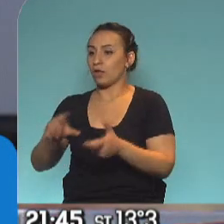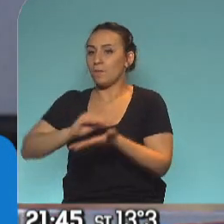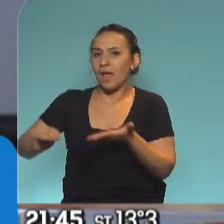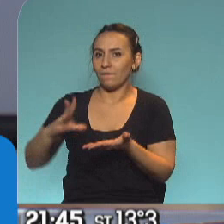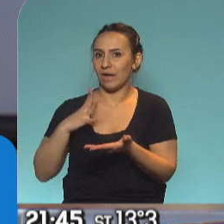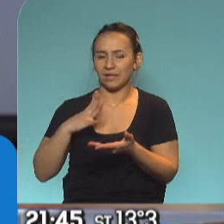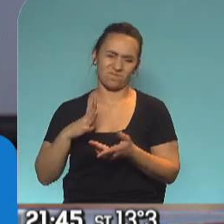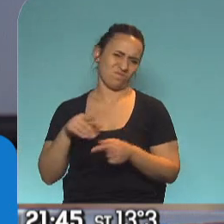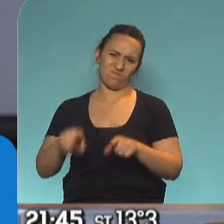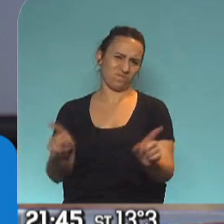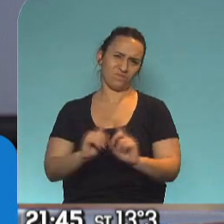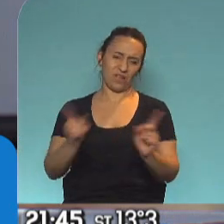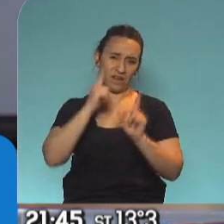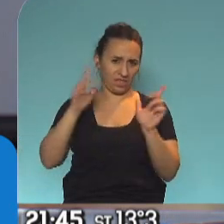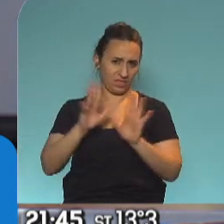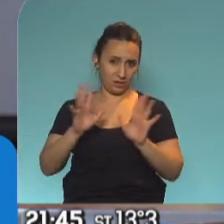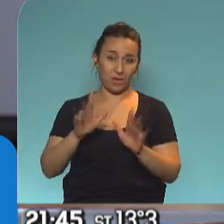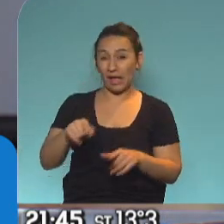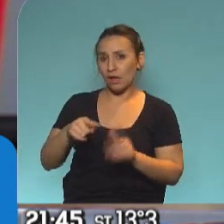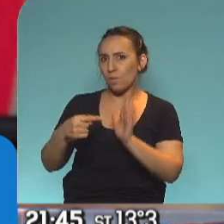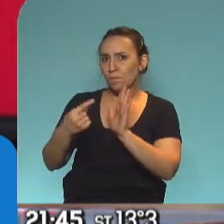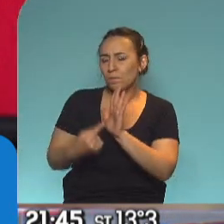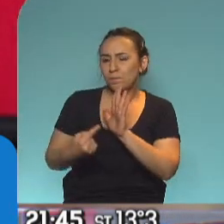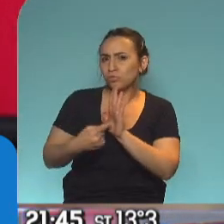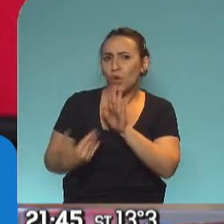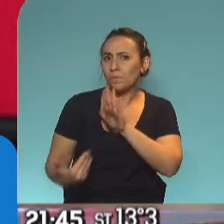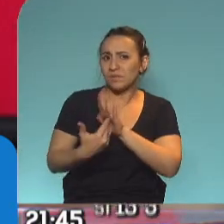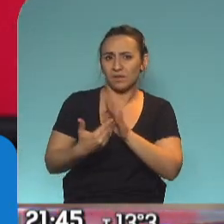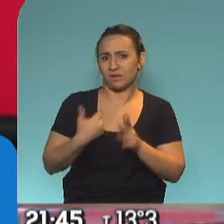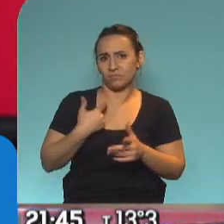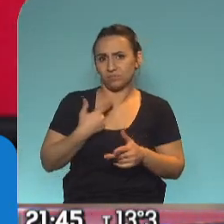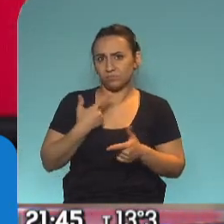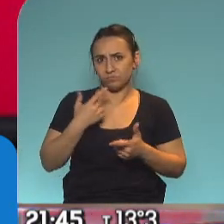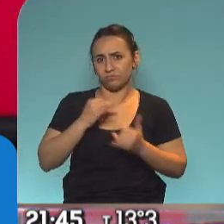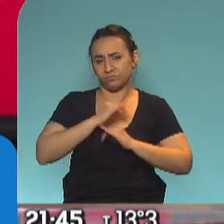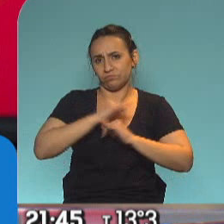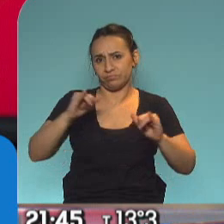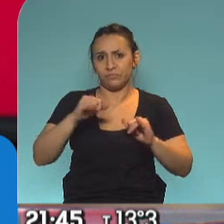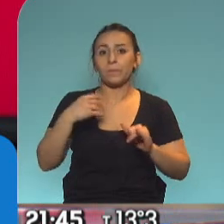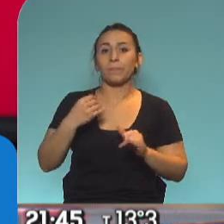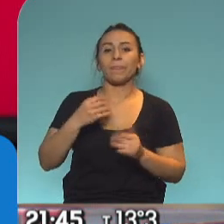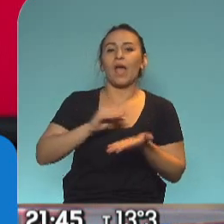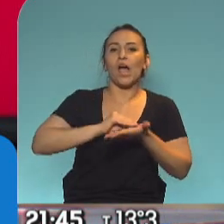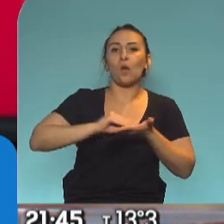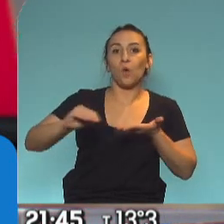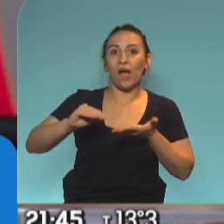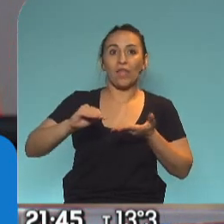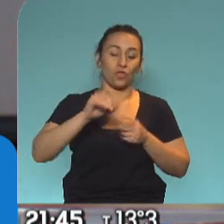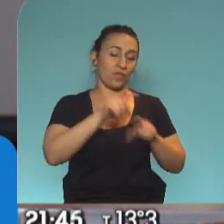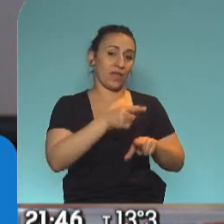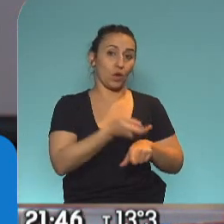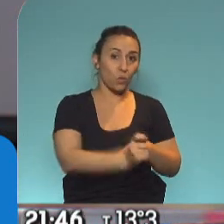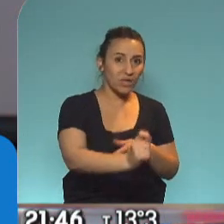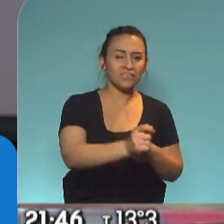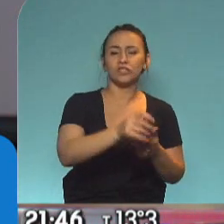que no es el principal, que yo lo expongo, porque es la verdad explicar de qué modo están subutilizados los abogados del área de litigio, un